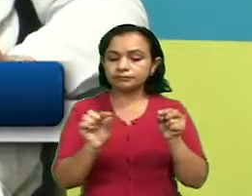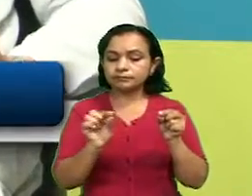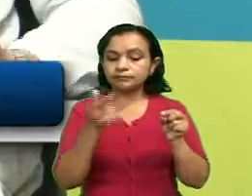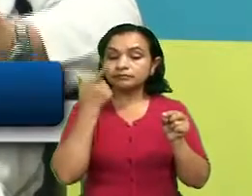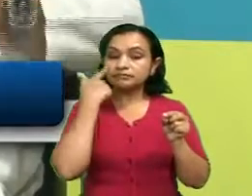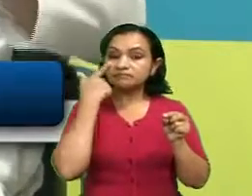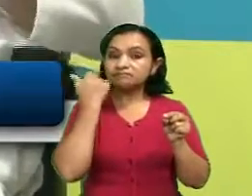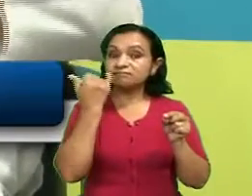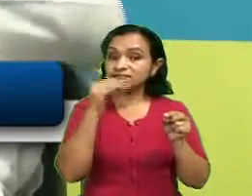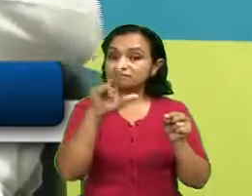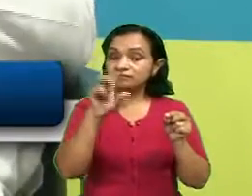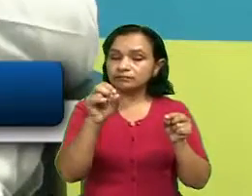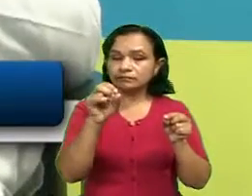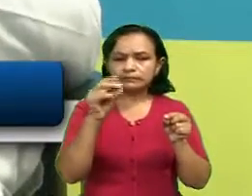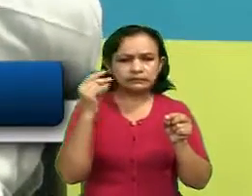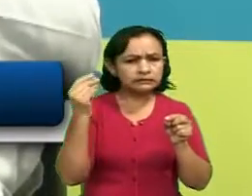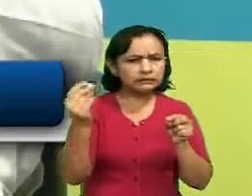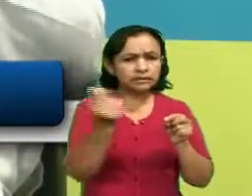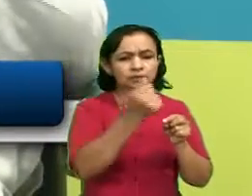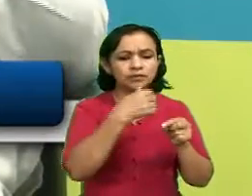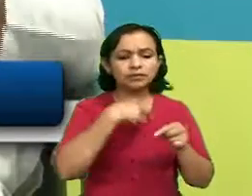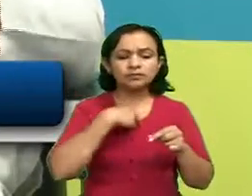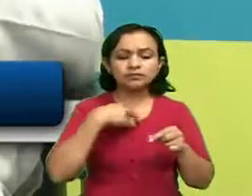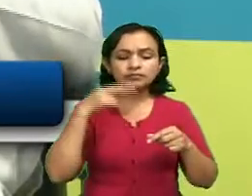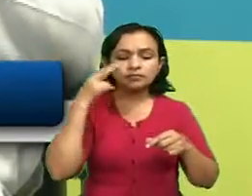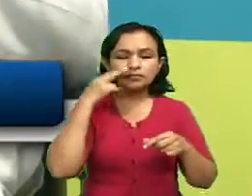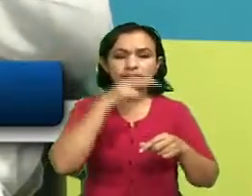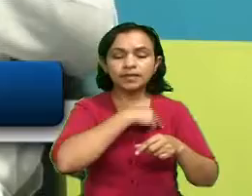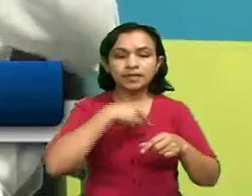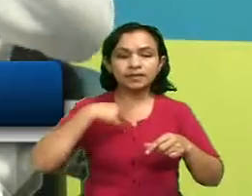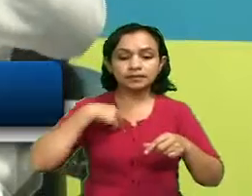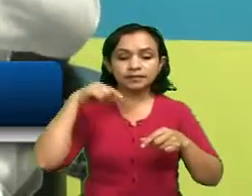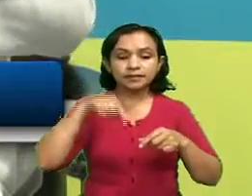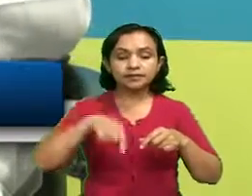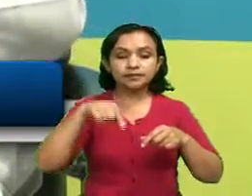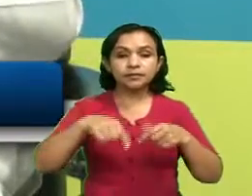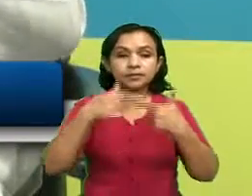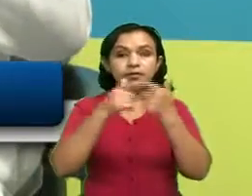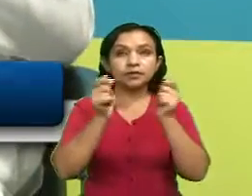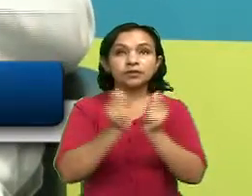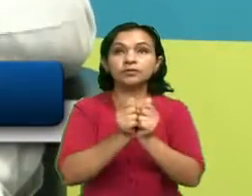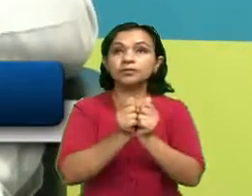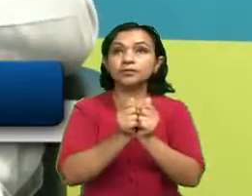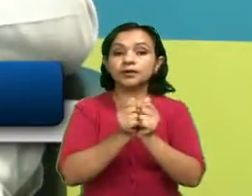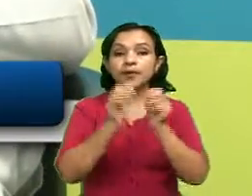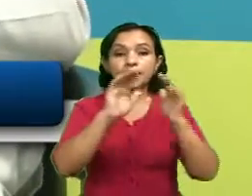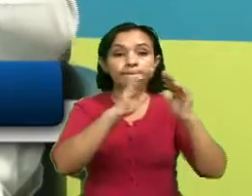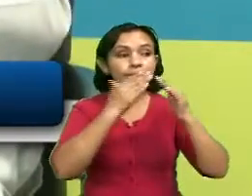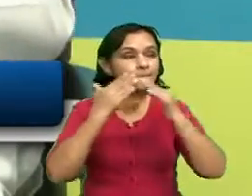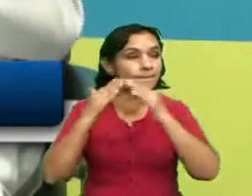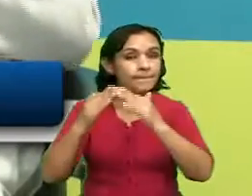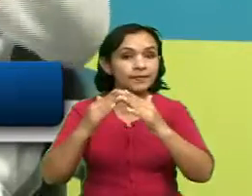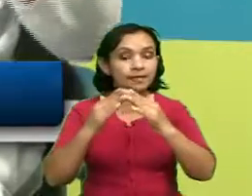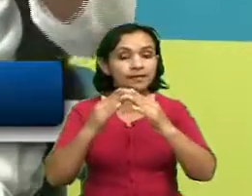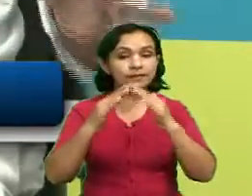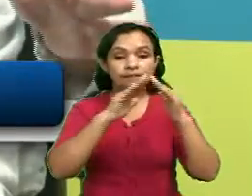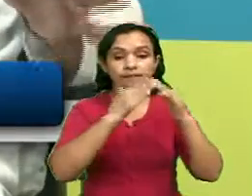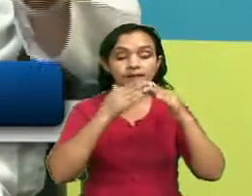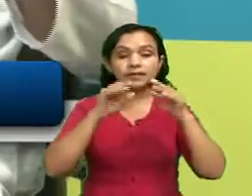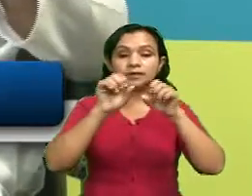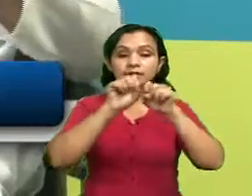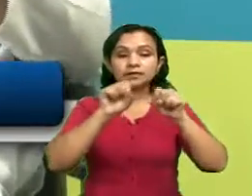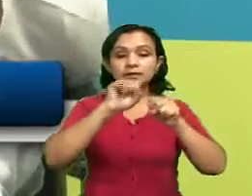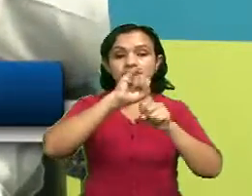sospechoso de dengue, inmediatamente nosotros hacemos acciones en el que, por decirte así, en el barrio, voy a poner un ejemplo, en el barrio San